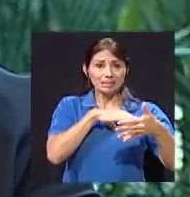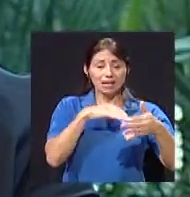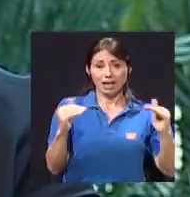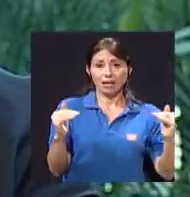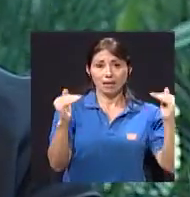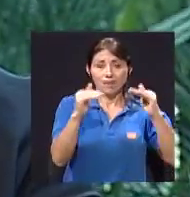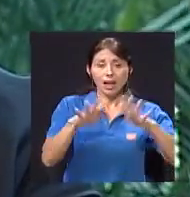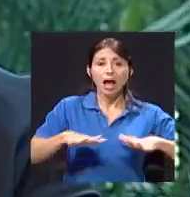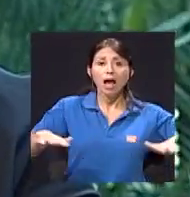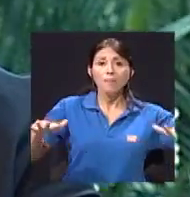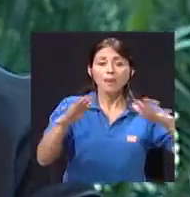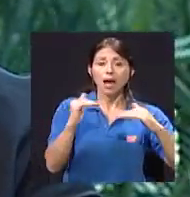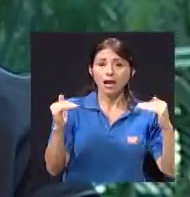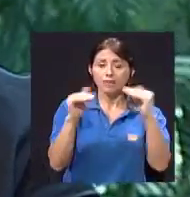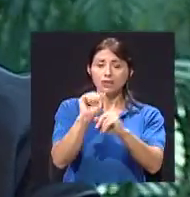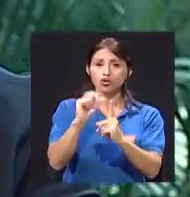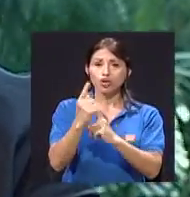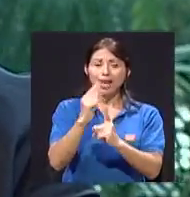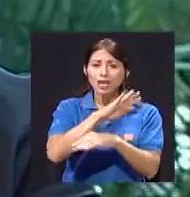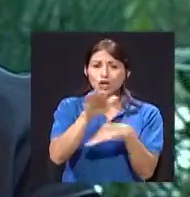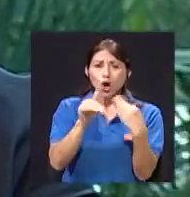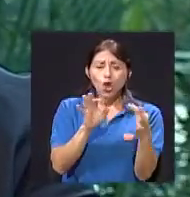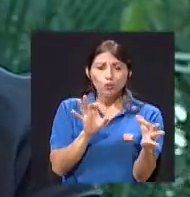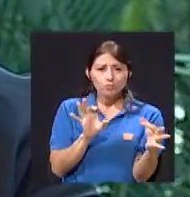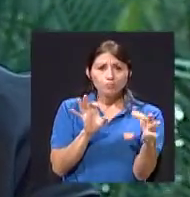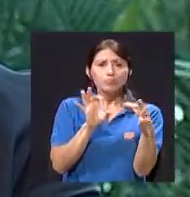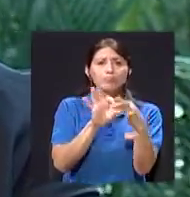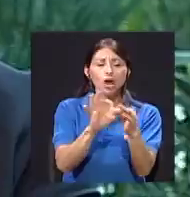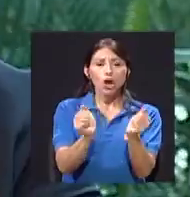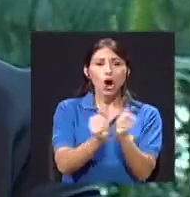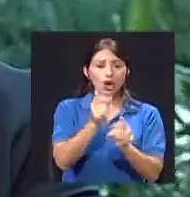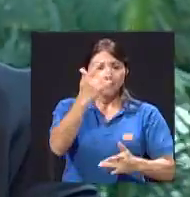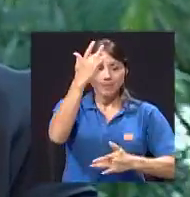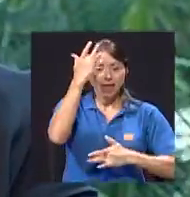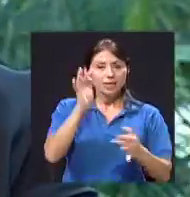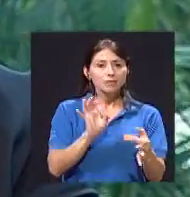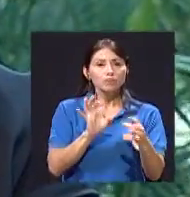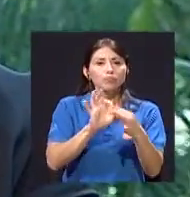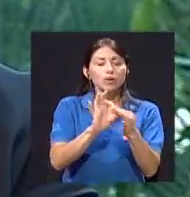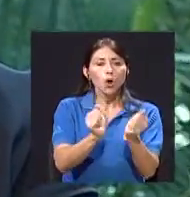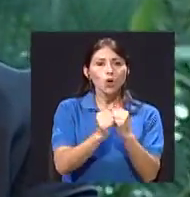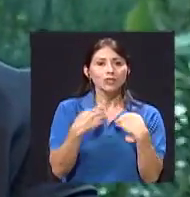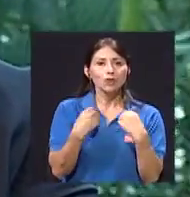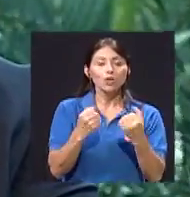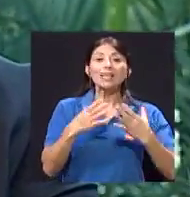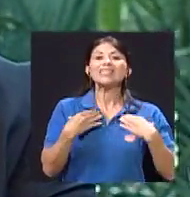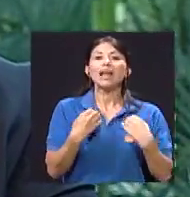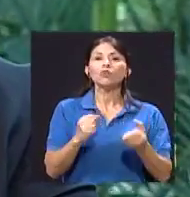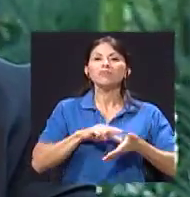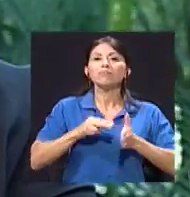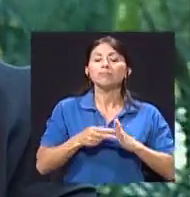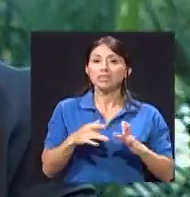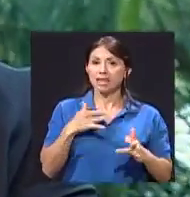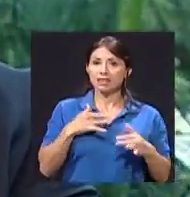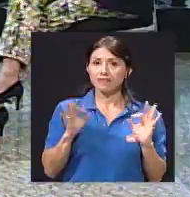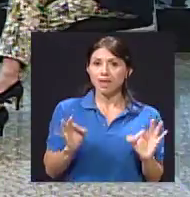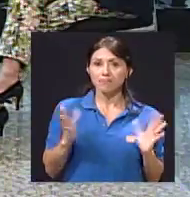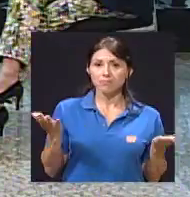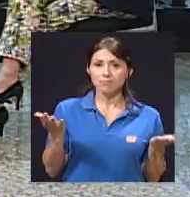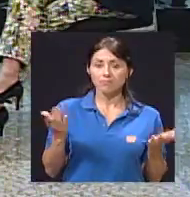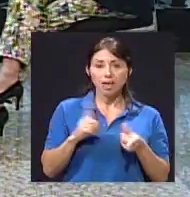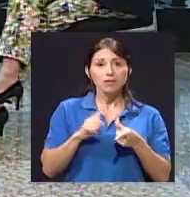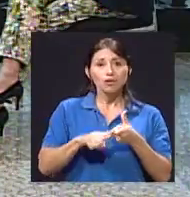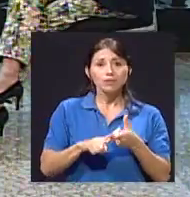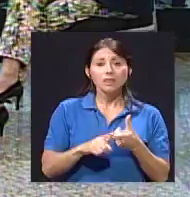directamente vinculados con las enfermedades y con la salud de las personas. Salud es sentirse bien. Entonces, claro, muchas cosas ahí